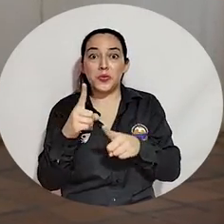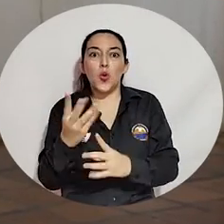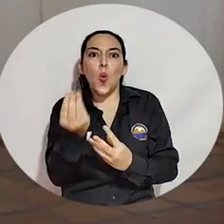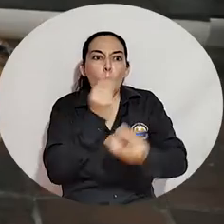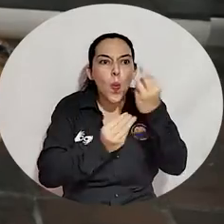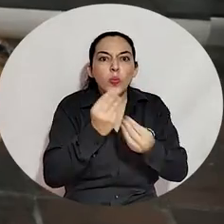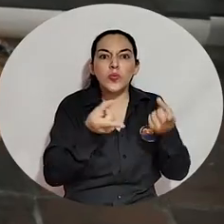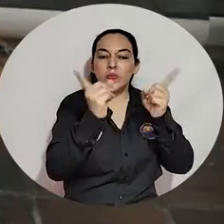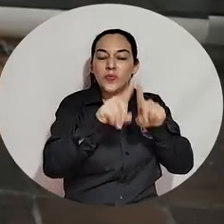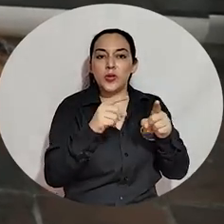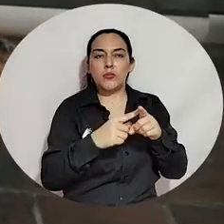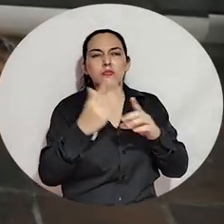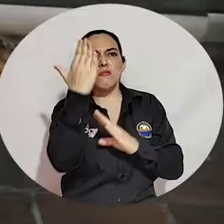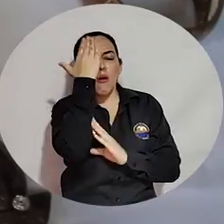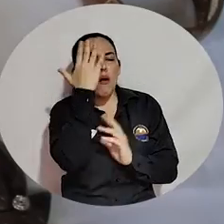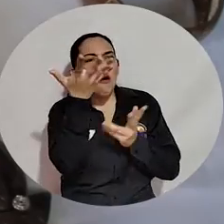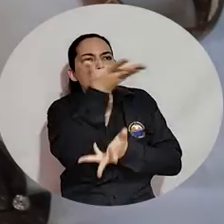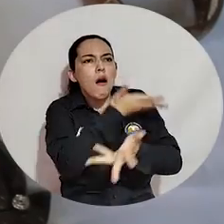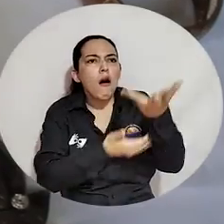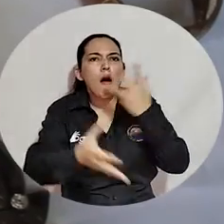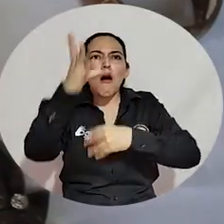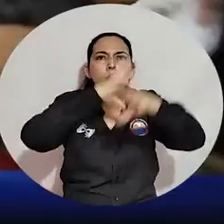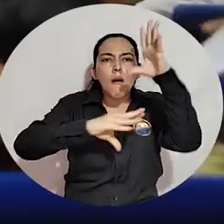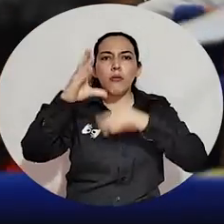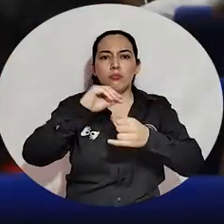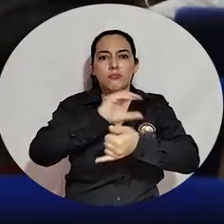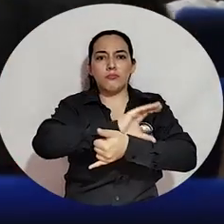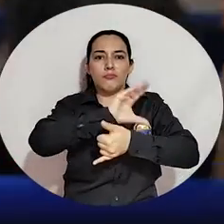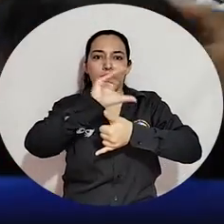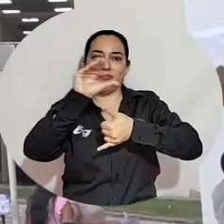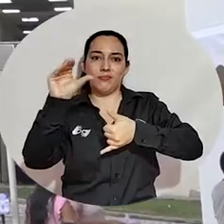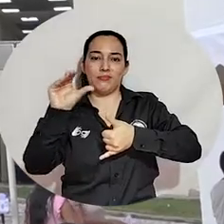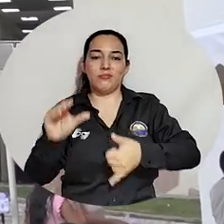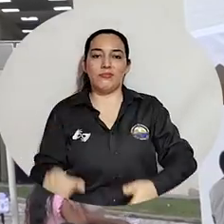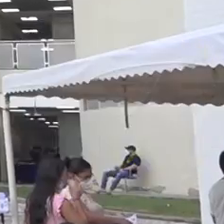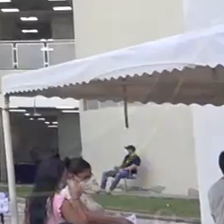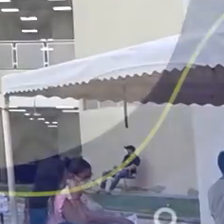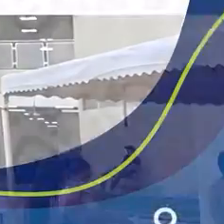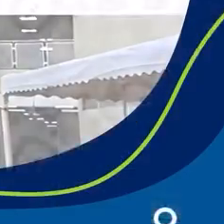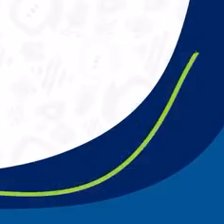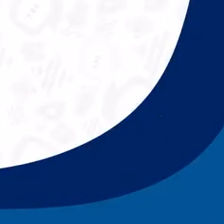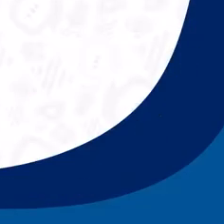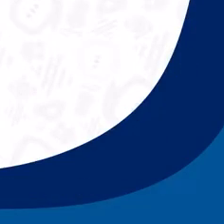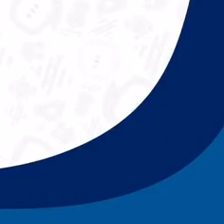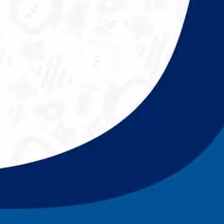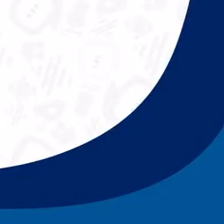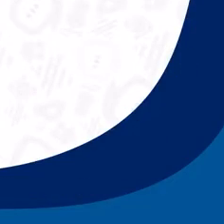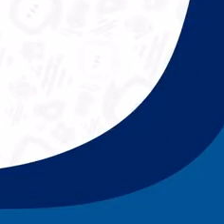gastronómicos y construir diálogos de saberes entre diversas comunidades del Caribe colombiano.